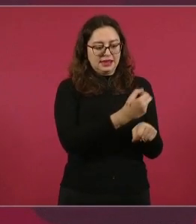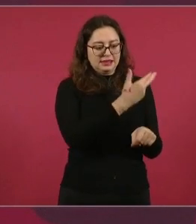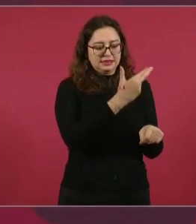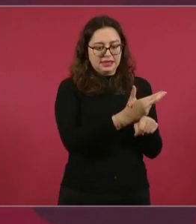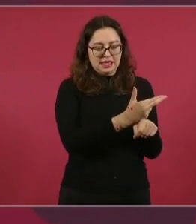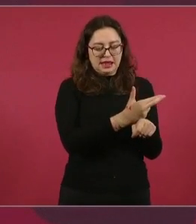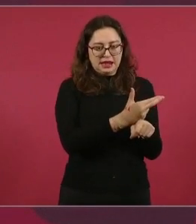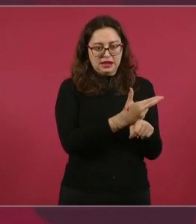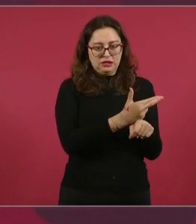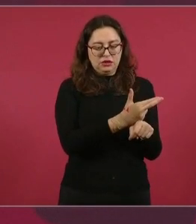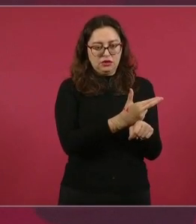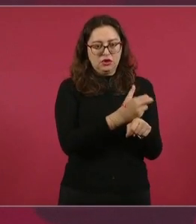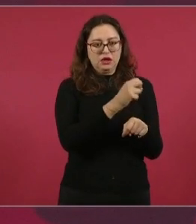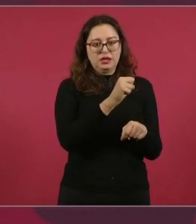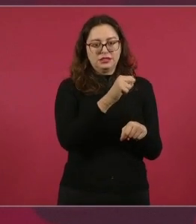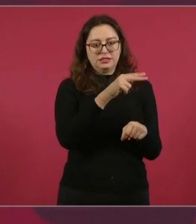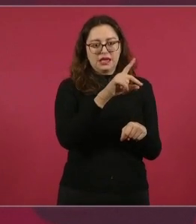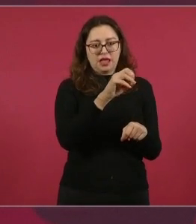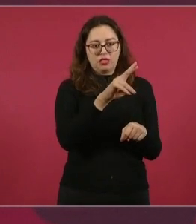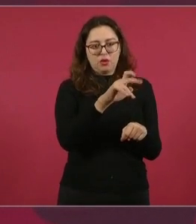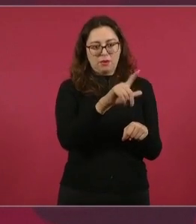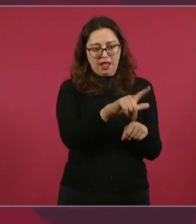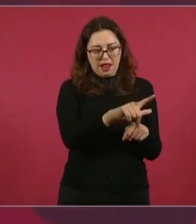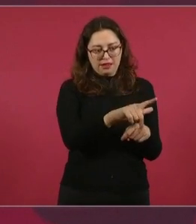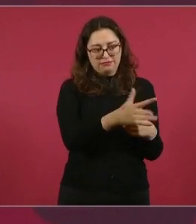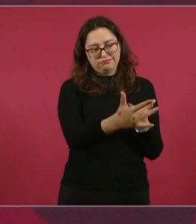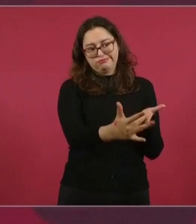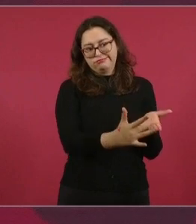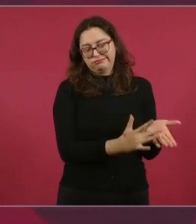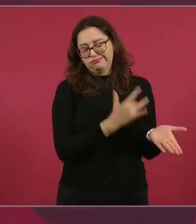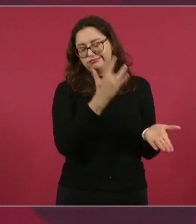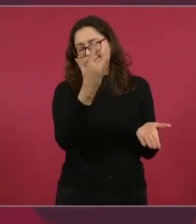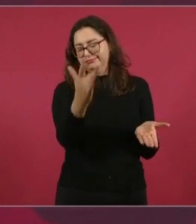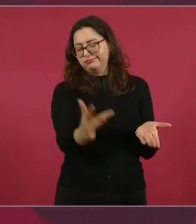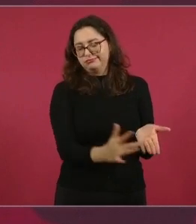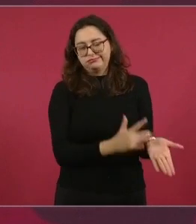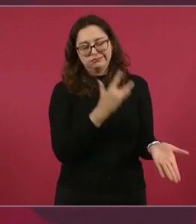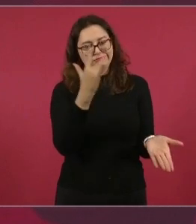Sandoval, me ha apoyado muchísimo